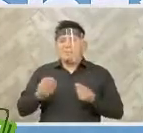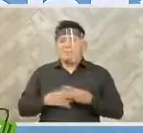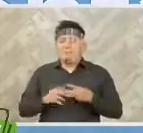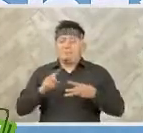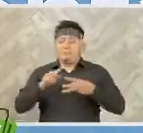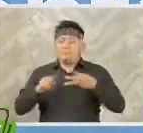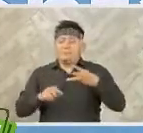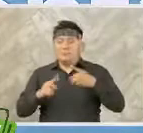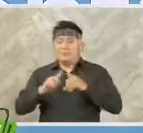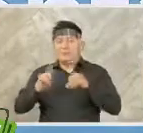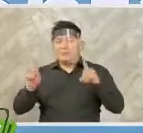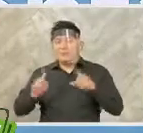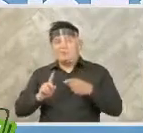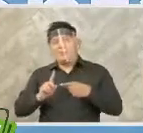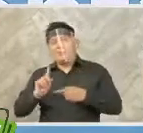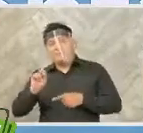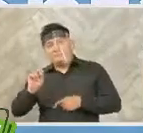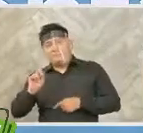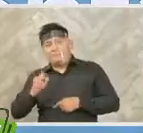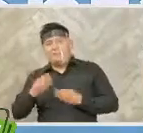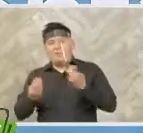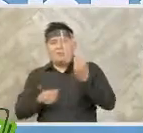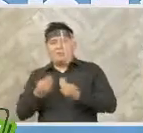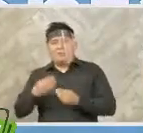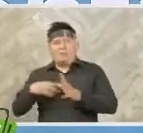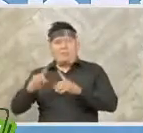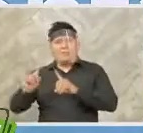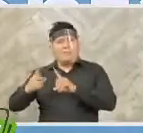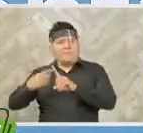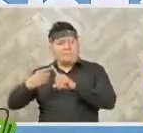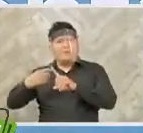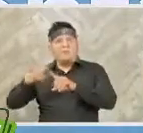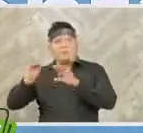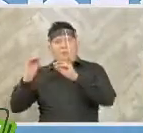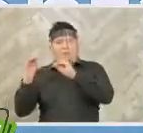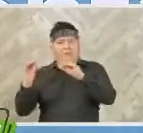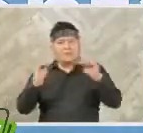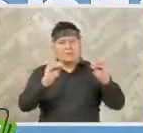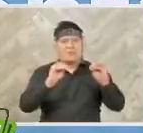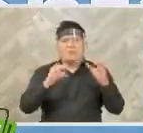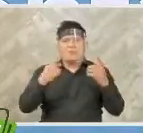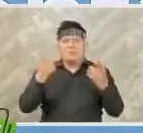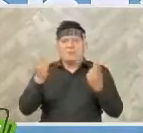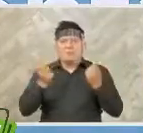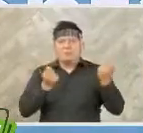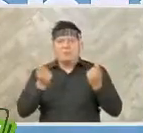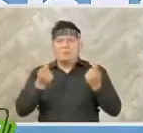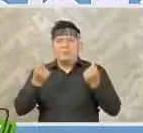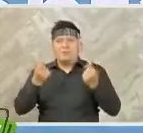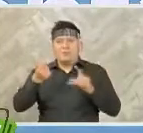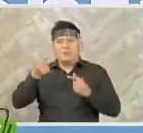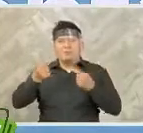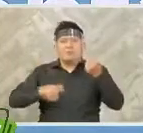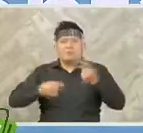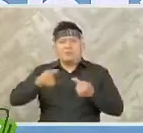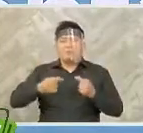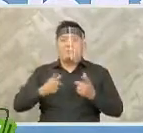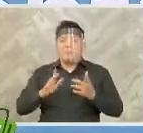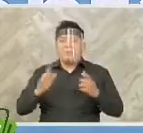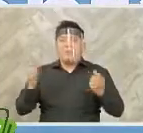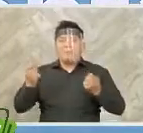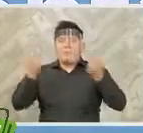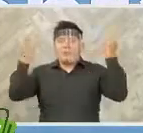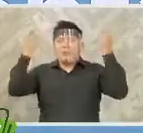diferentes. La primera, una parte de capacitación con la universidad en temas como finanzas básicas, contabilidad, mercadeo, pero sobre todo marketing digital.